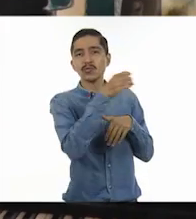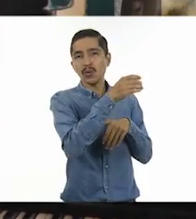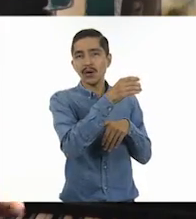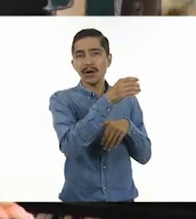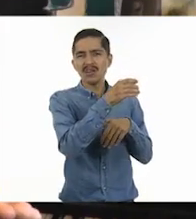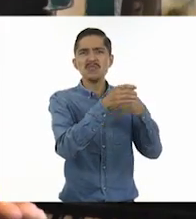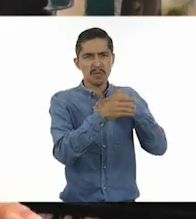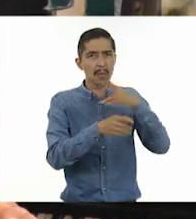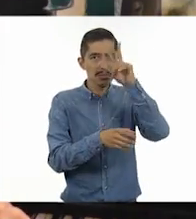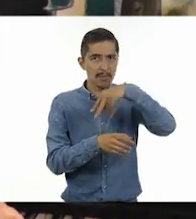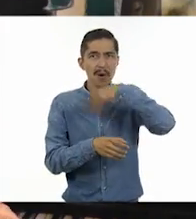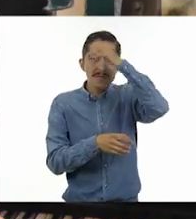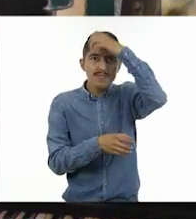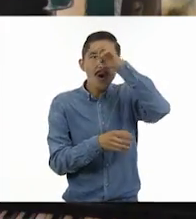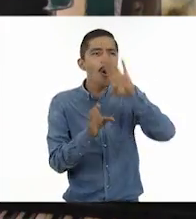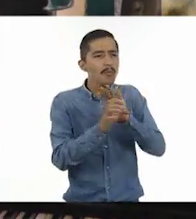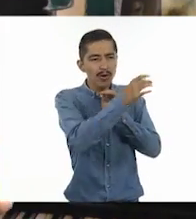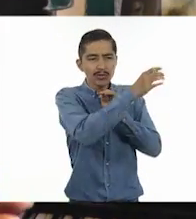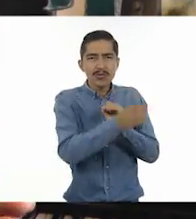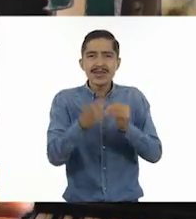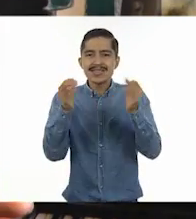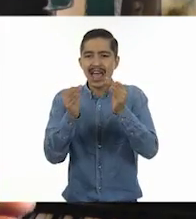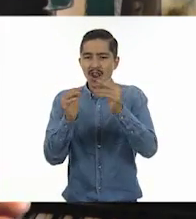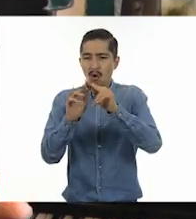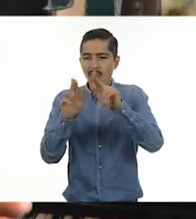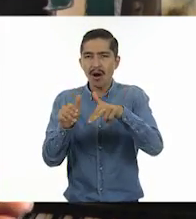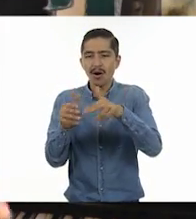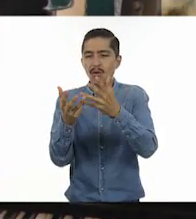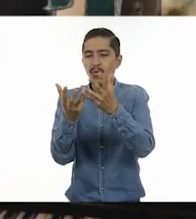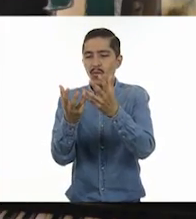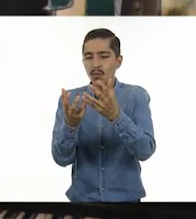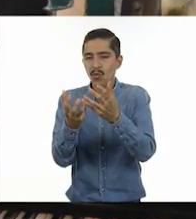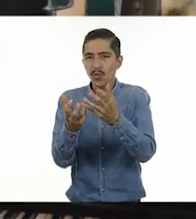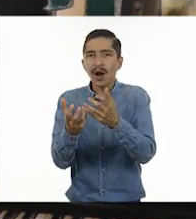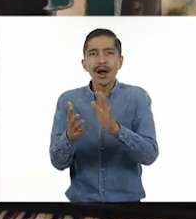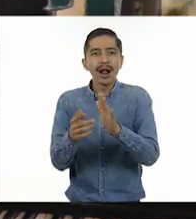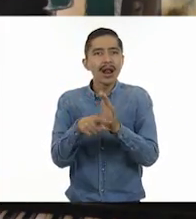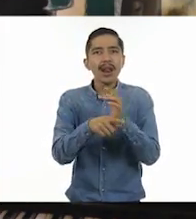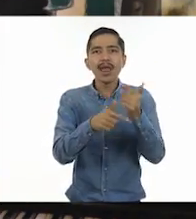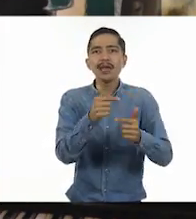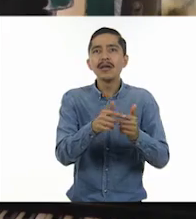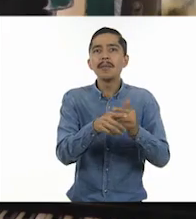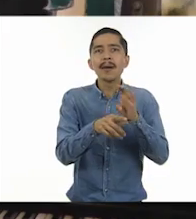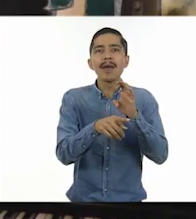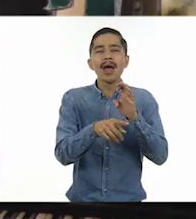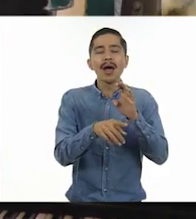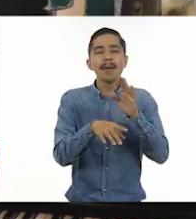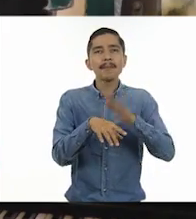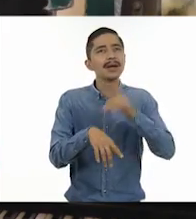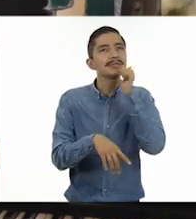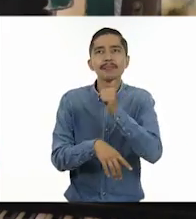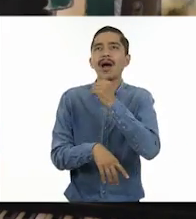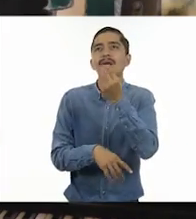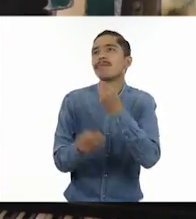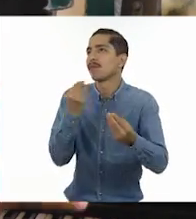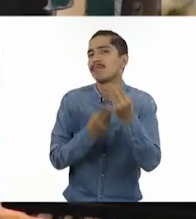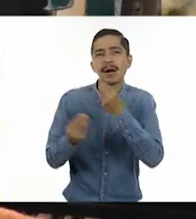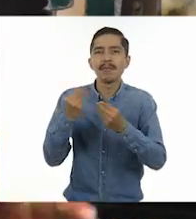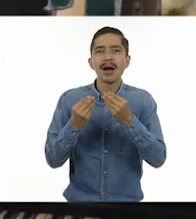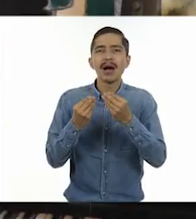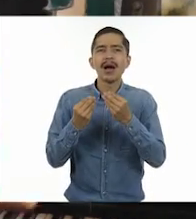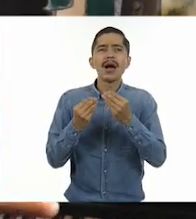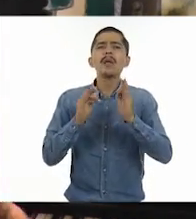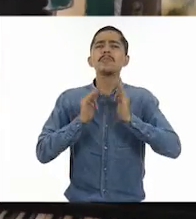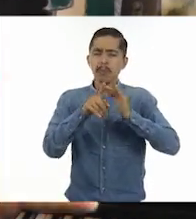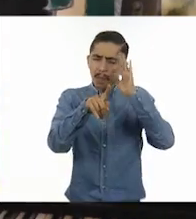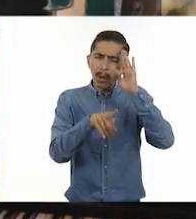volví experto en descongelarla, porque los bebés de esa edad tienen hambre súbitamente. De pronto todo está muy tranquilo y